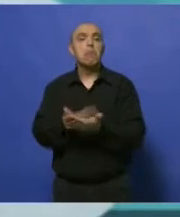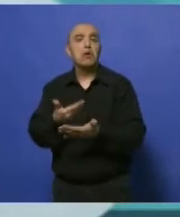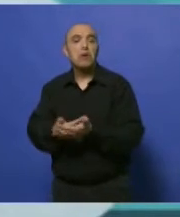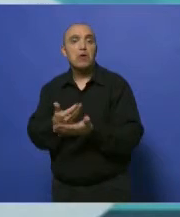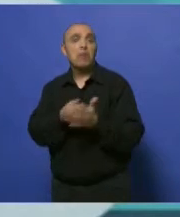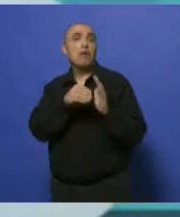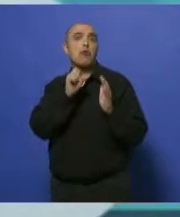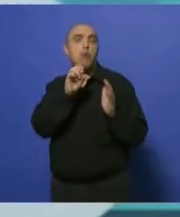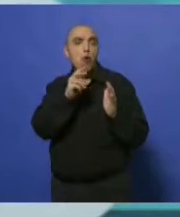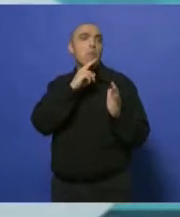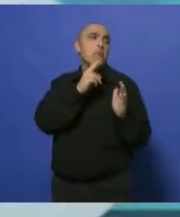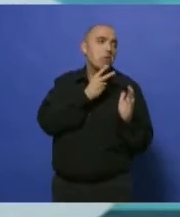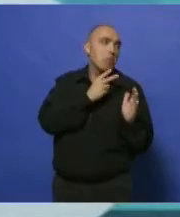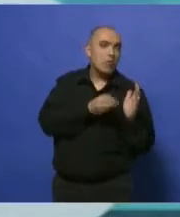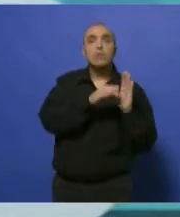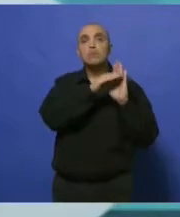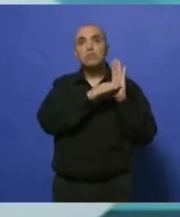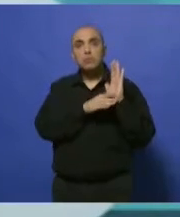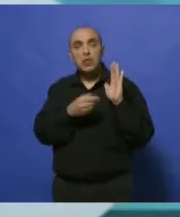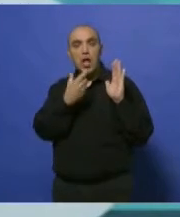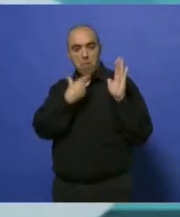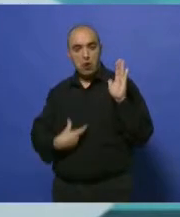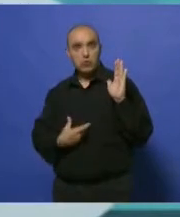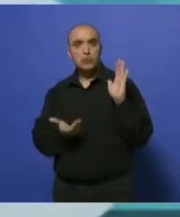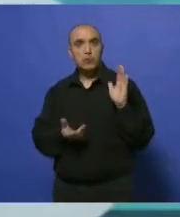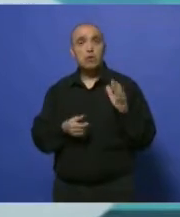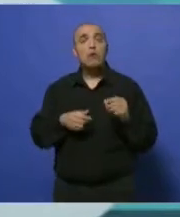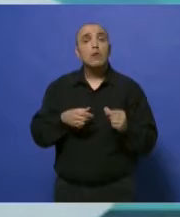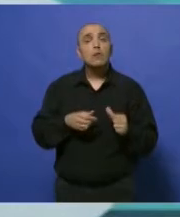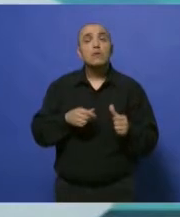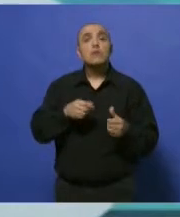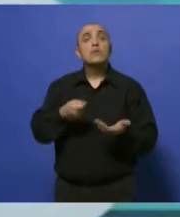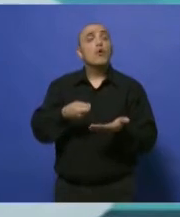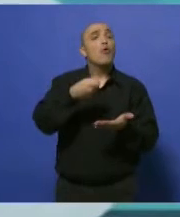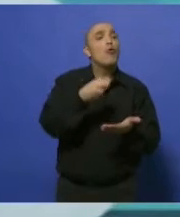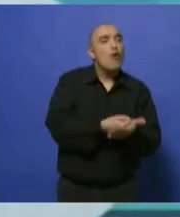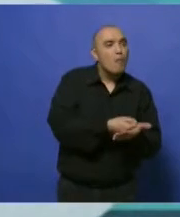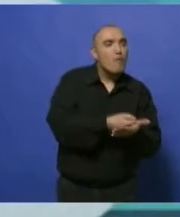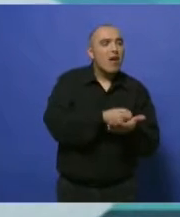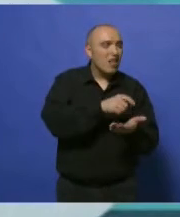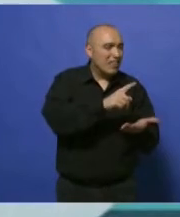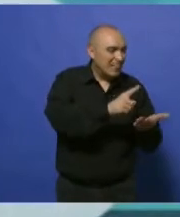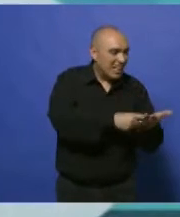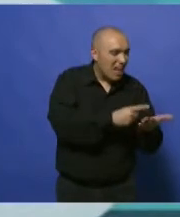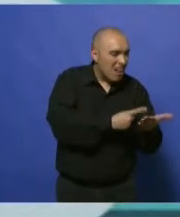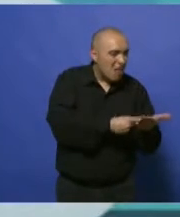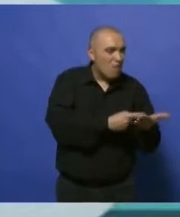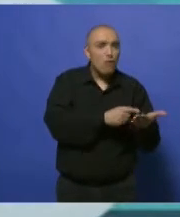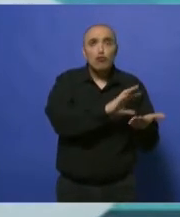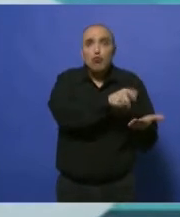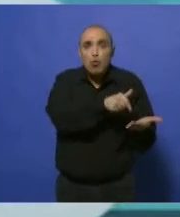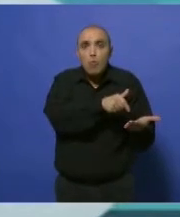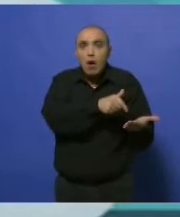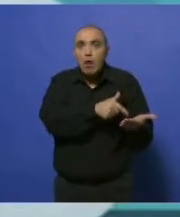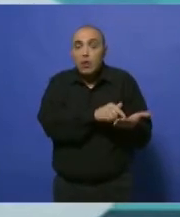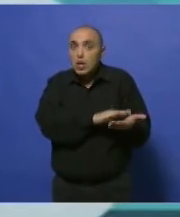caso con el equipo y con el ENACOM lo vuelven a habilitar. Y si compras un celular que fue denunciado como robado, que esto también es una novedad,